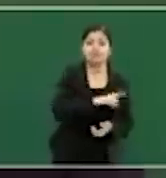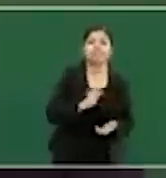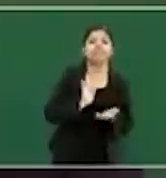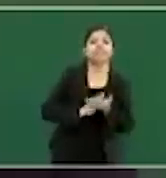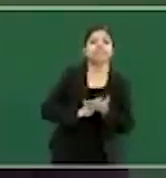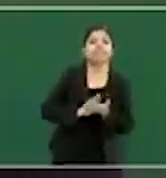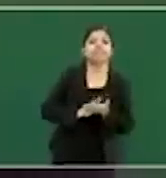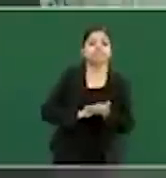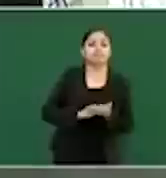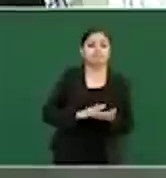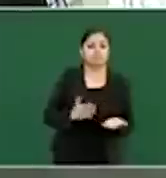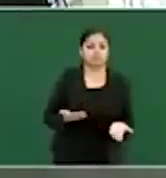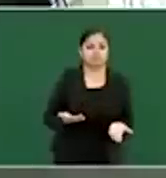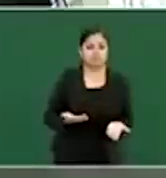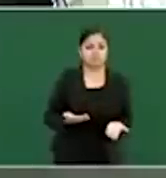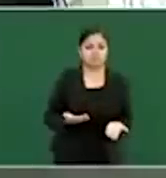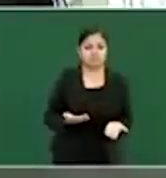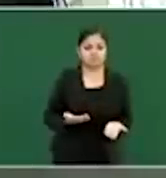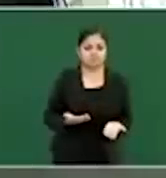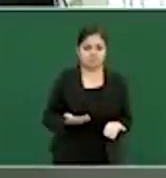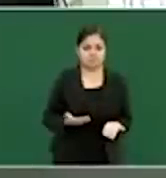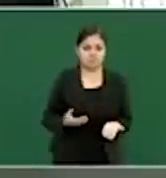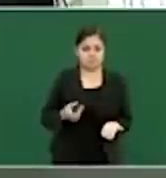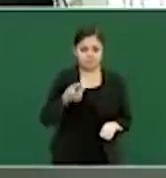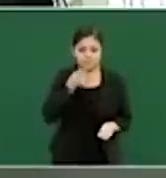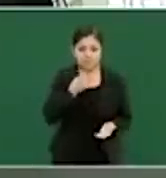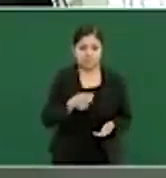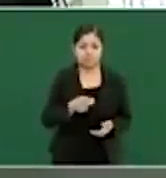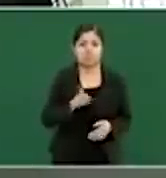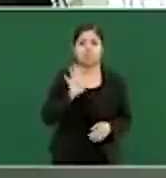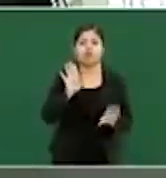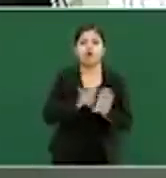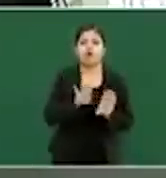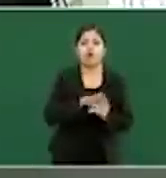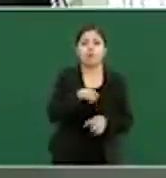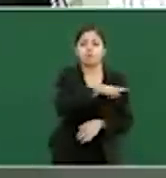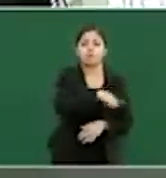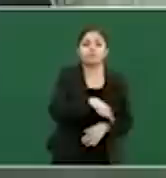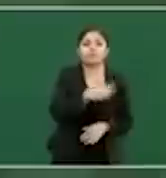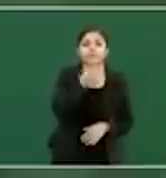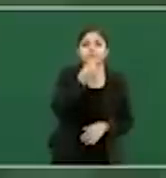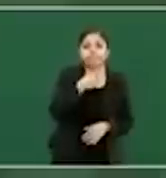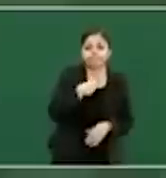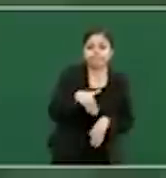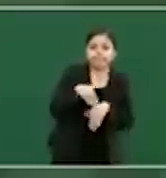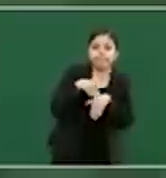como misión, obedecer y callar.